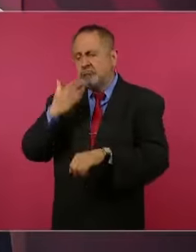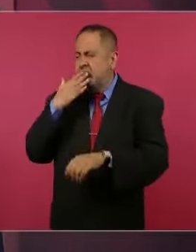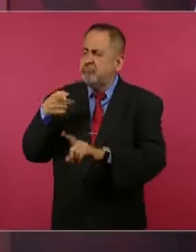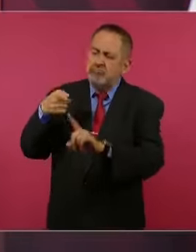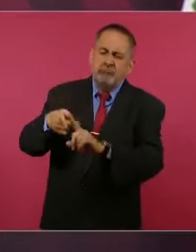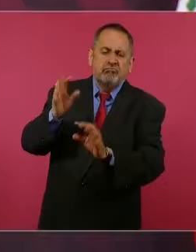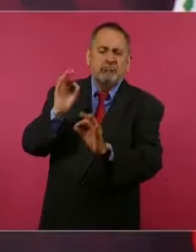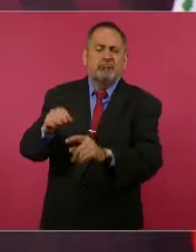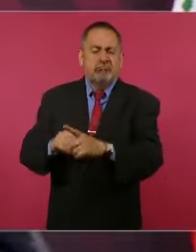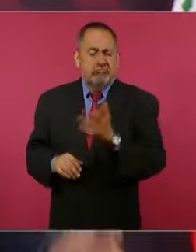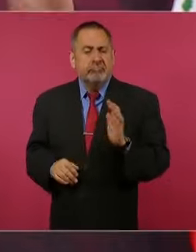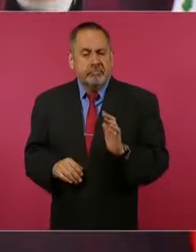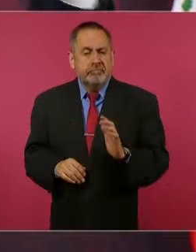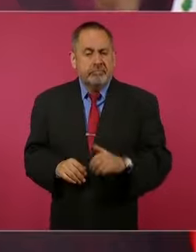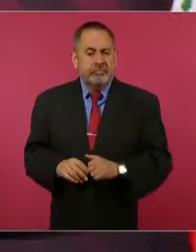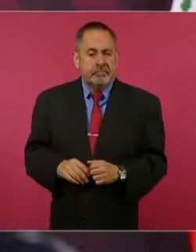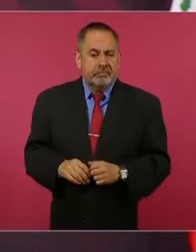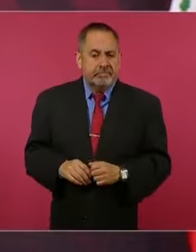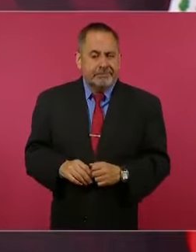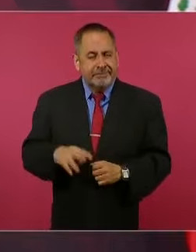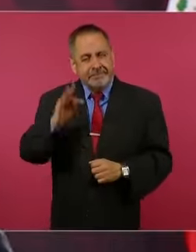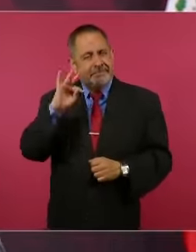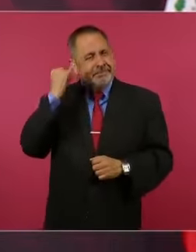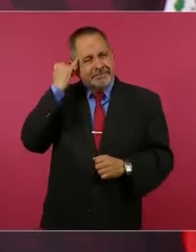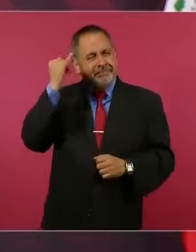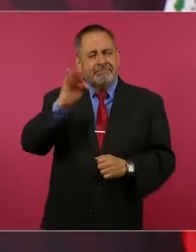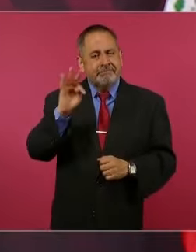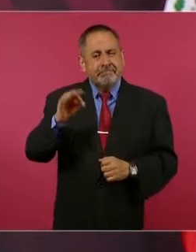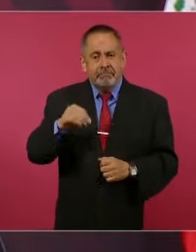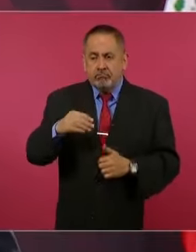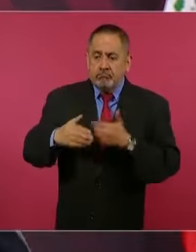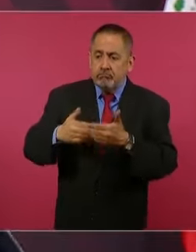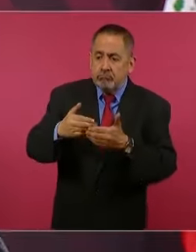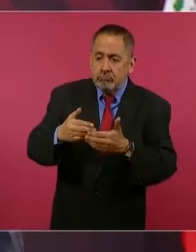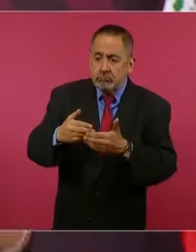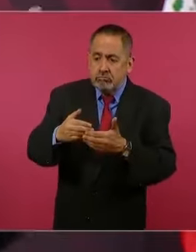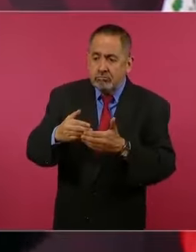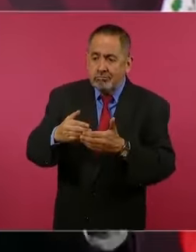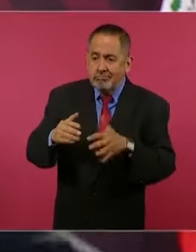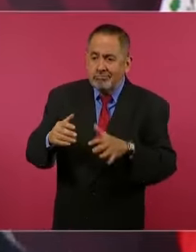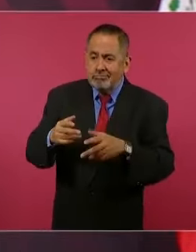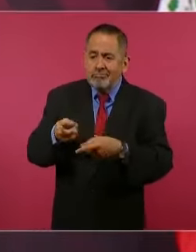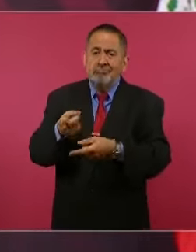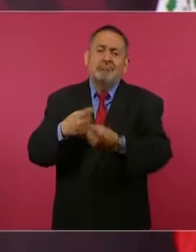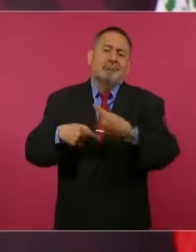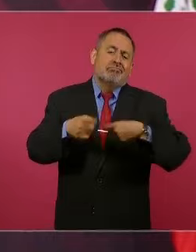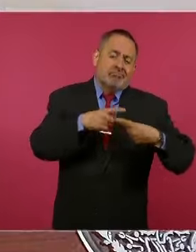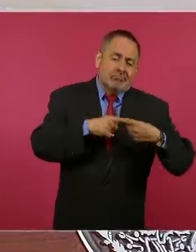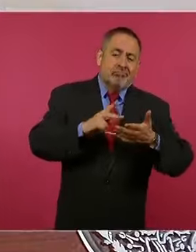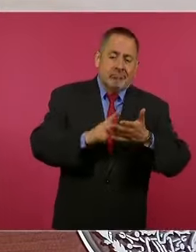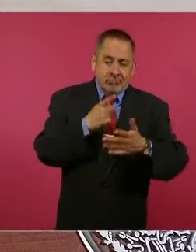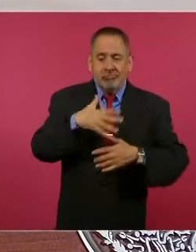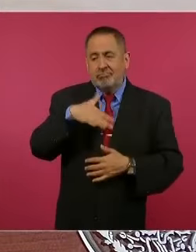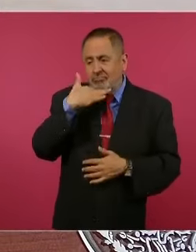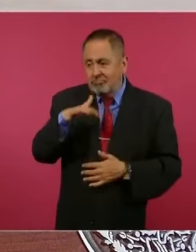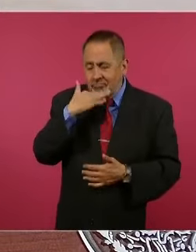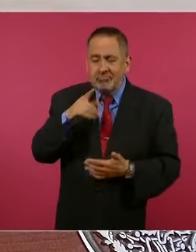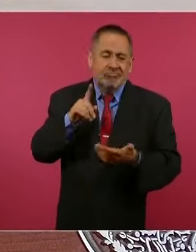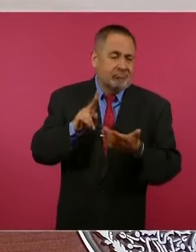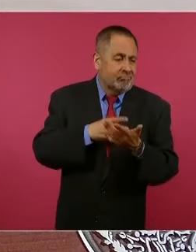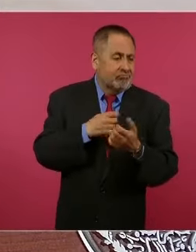que al poco tiempo regresar a la corrupción